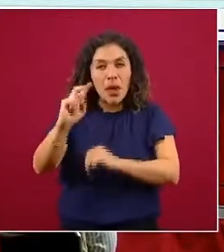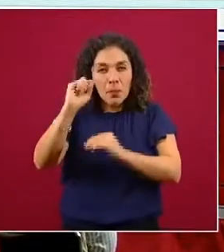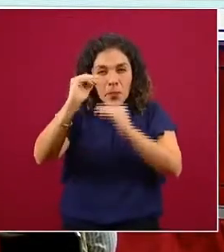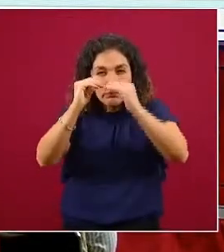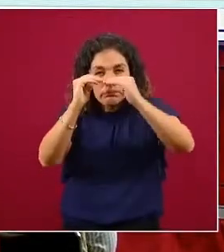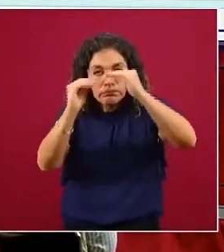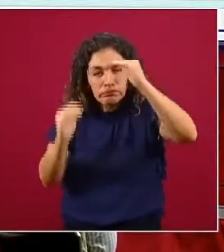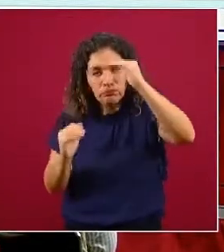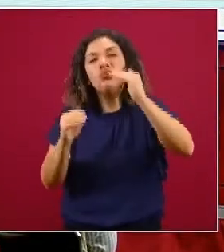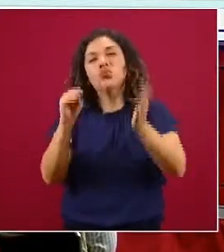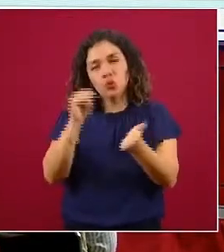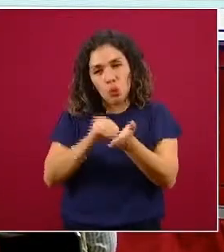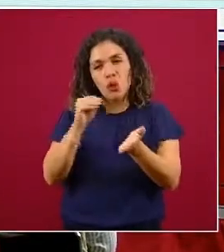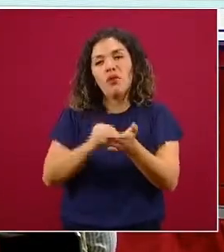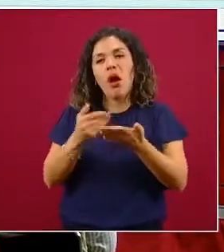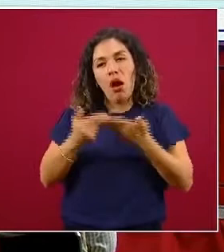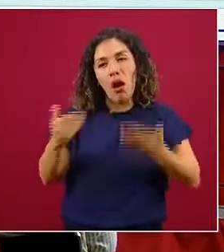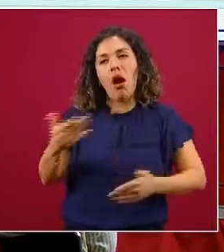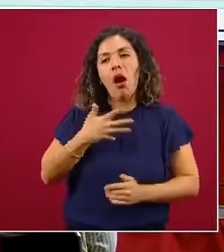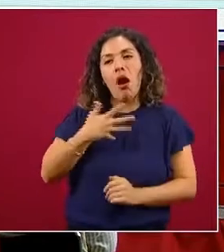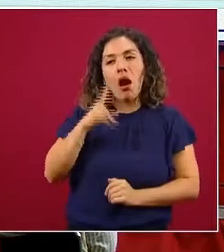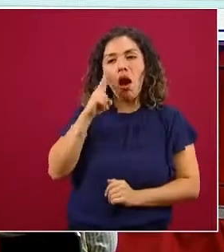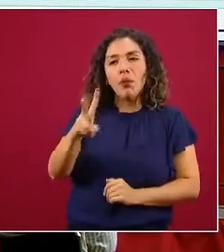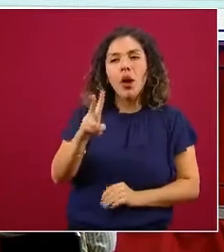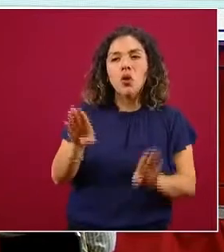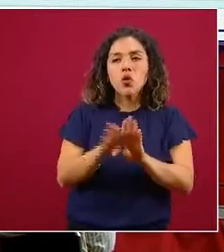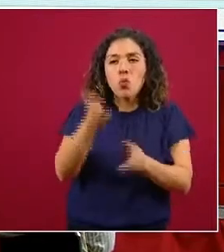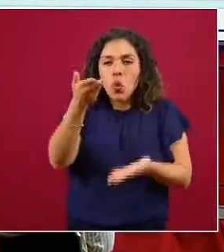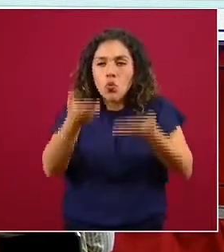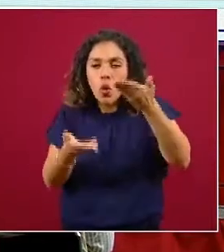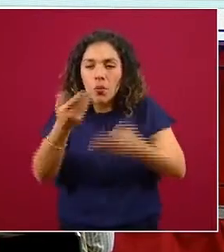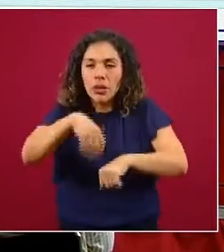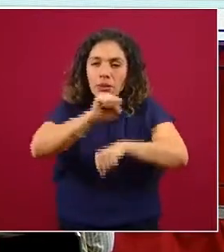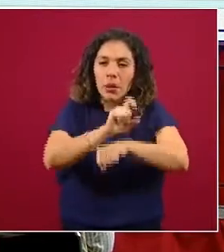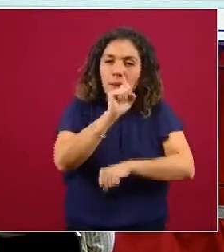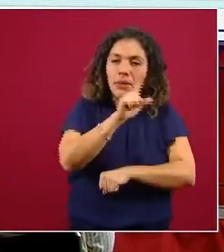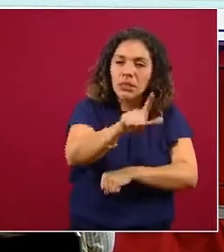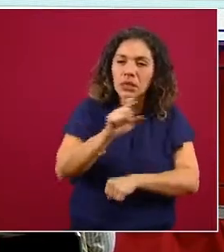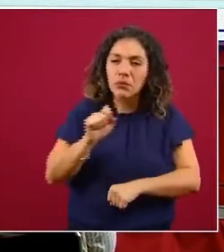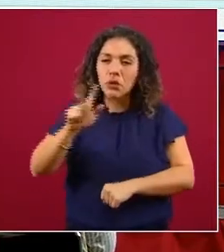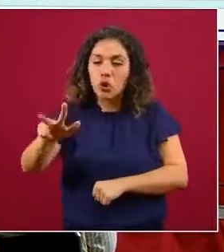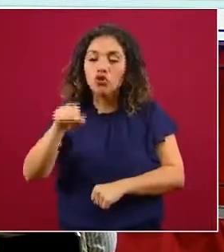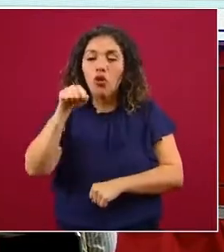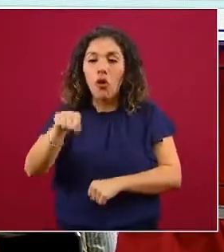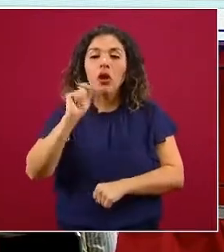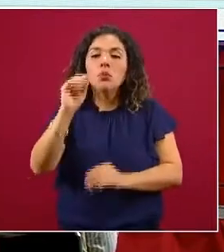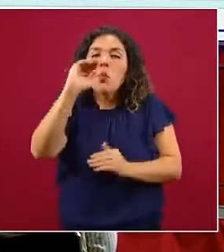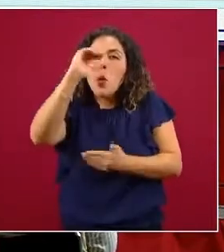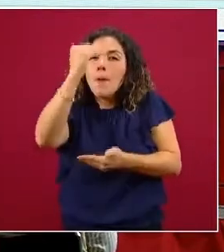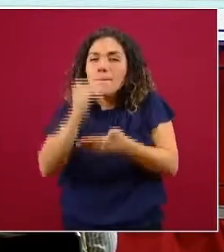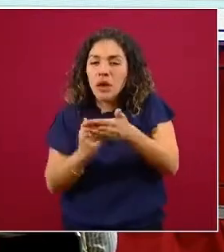vemos todavía hasta el momento entre la comparación de la 27 a la 28 es precisamente menos